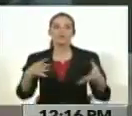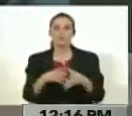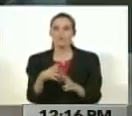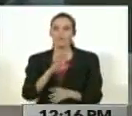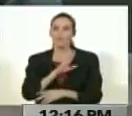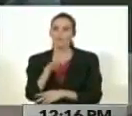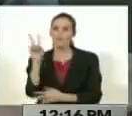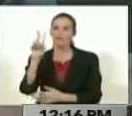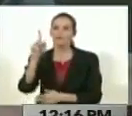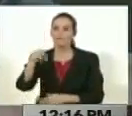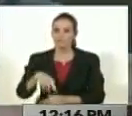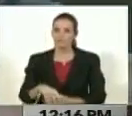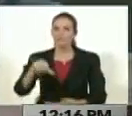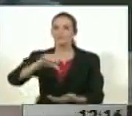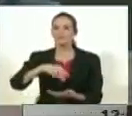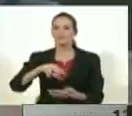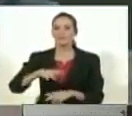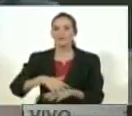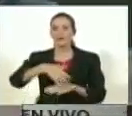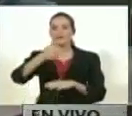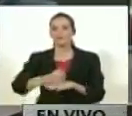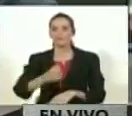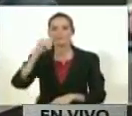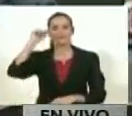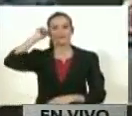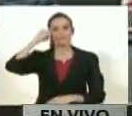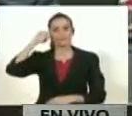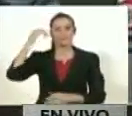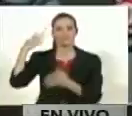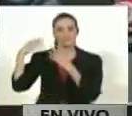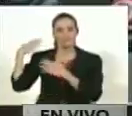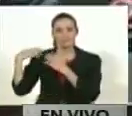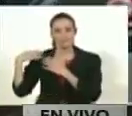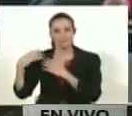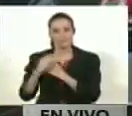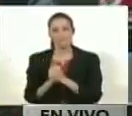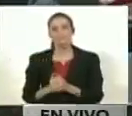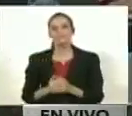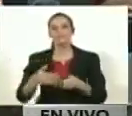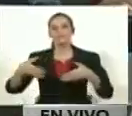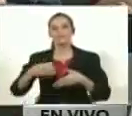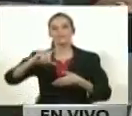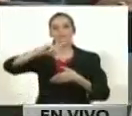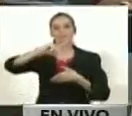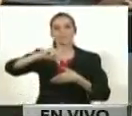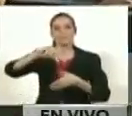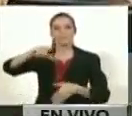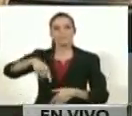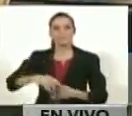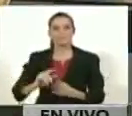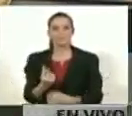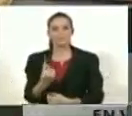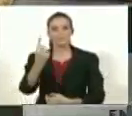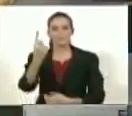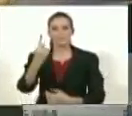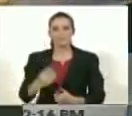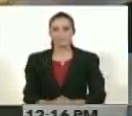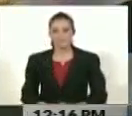venezolanos. La Salsa Mayor, ¿se acuerdan? La Dimensión Latina. Primero que